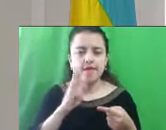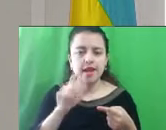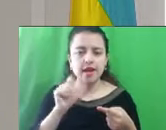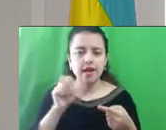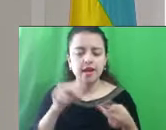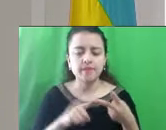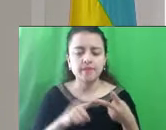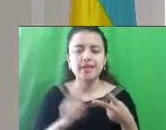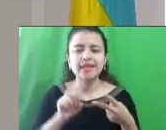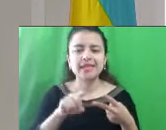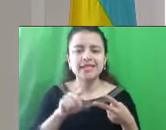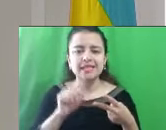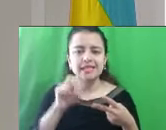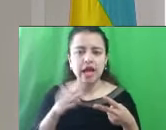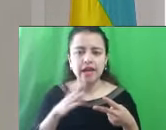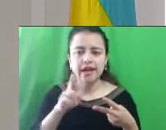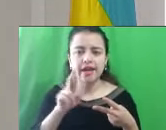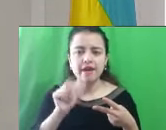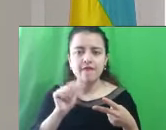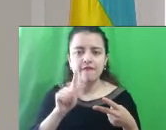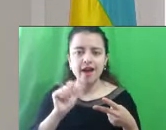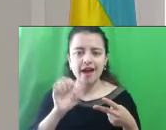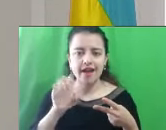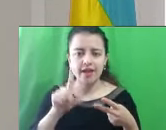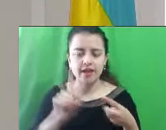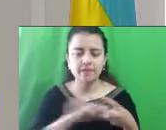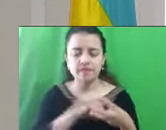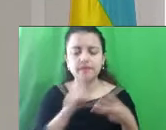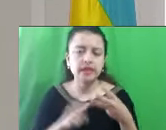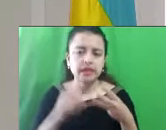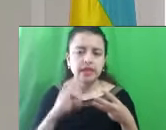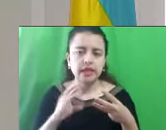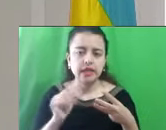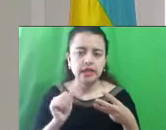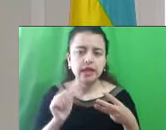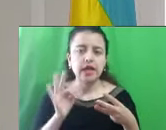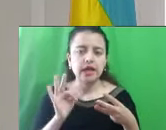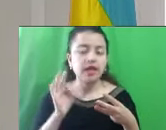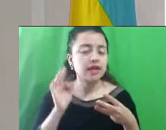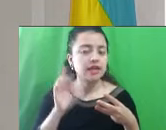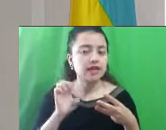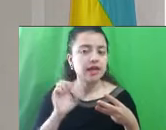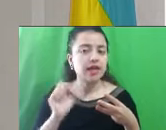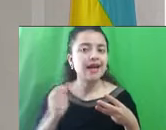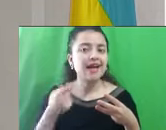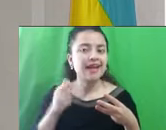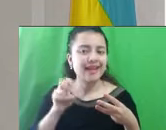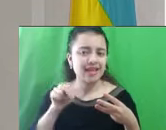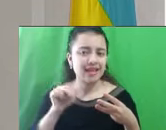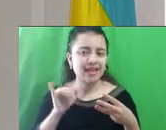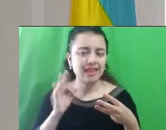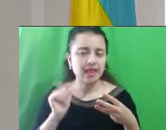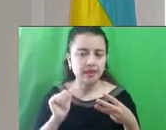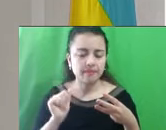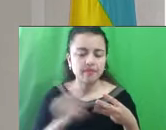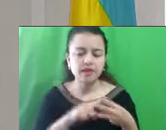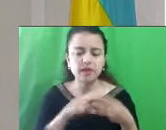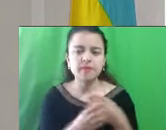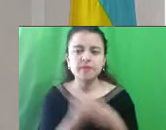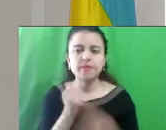importante que profundizará nuestro sugerente técnico operativo, el ingeniero Germán Huertas, que se ha